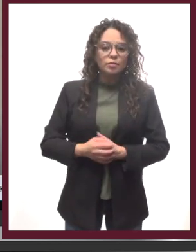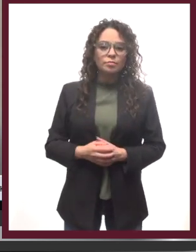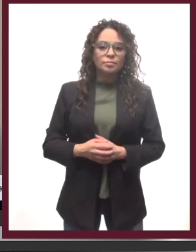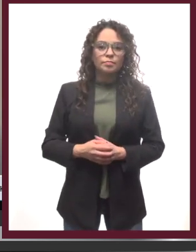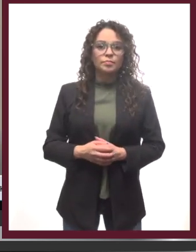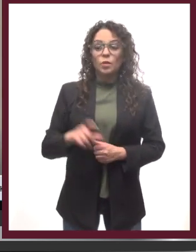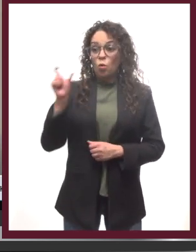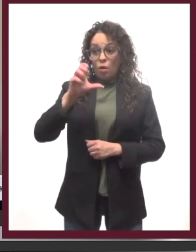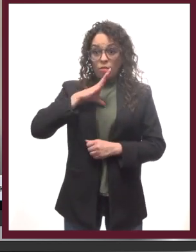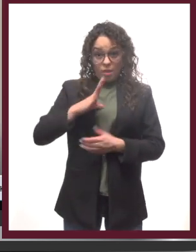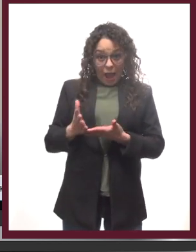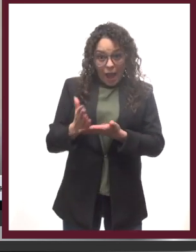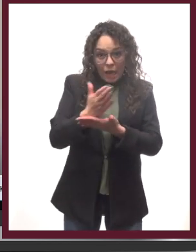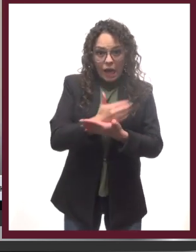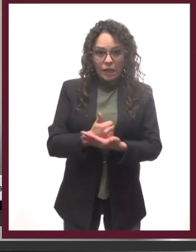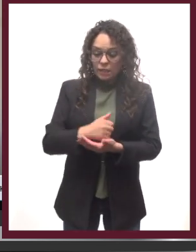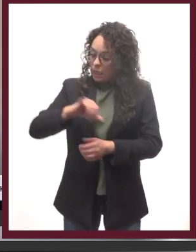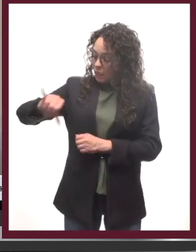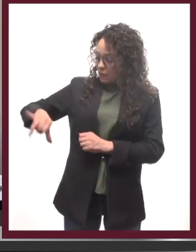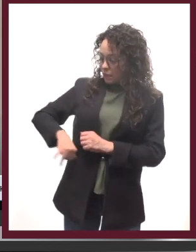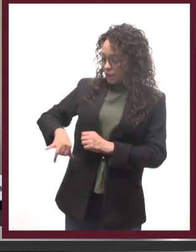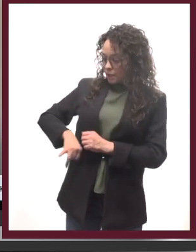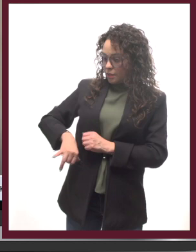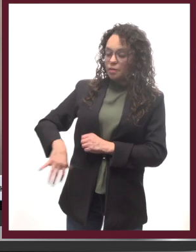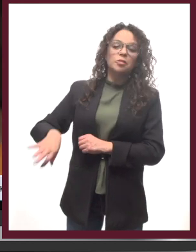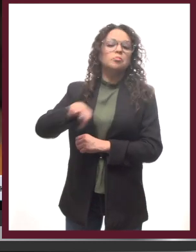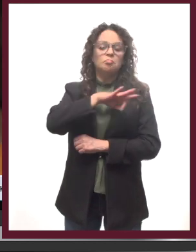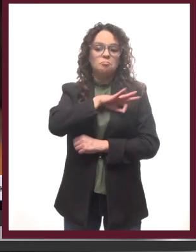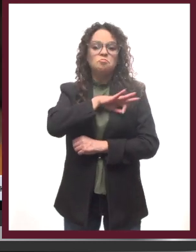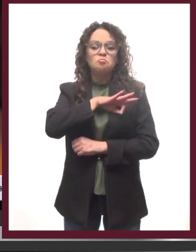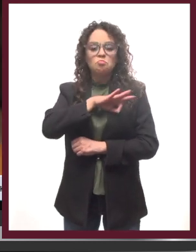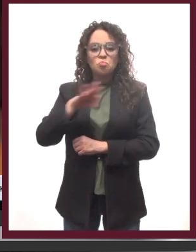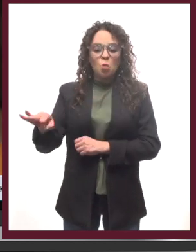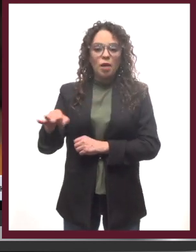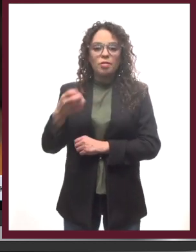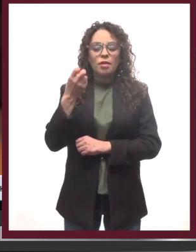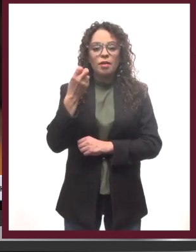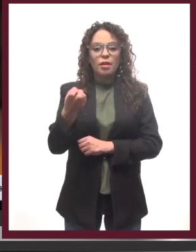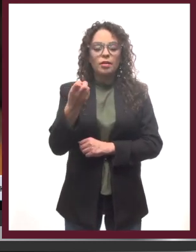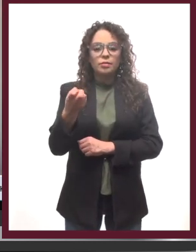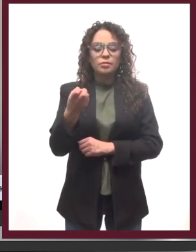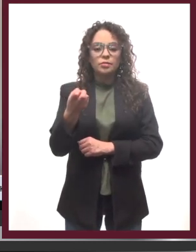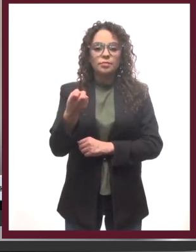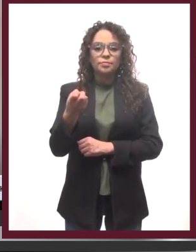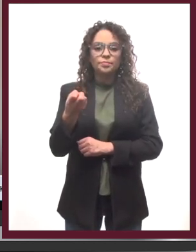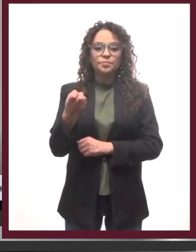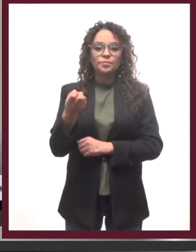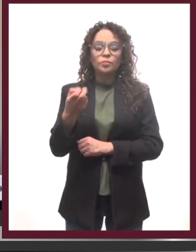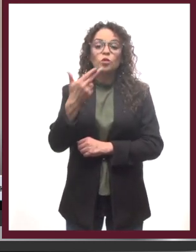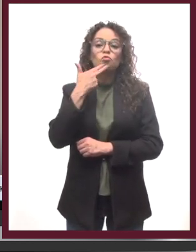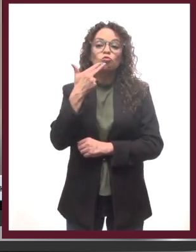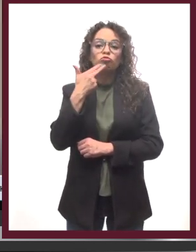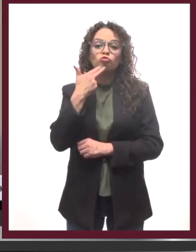todos nos permite, si es que tenemos las ganas y el interés, poder acercarnos a esta